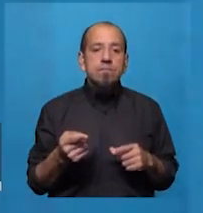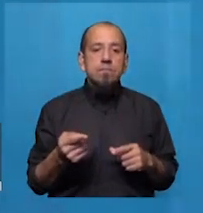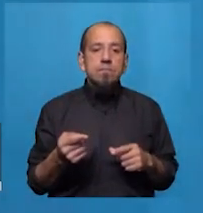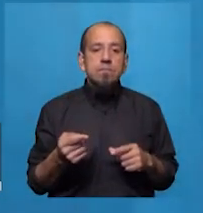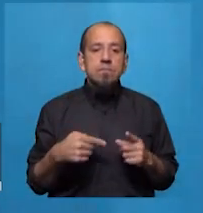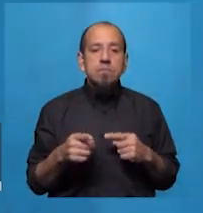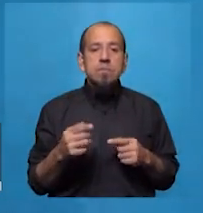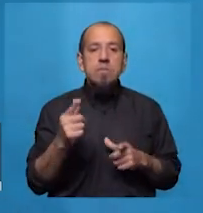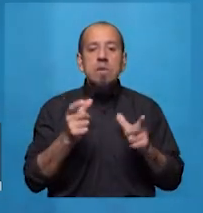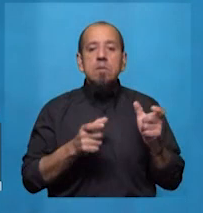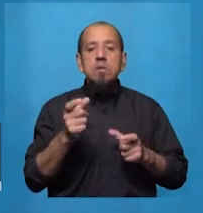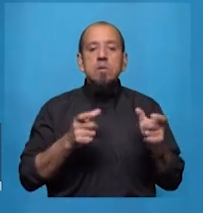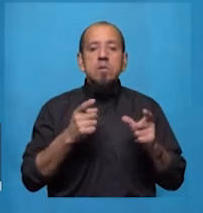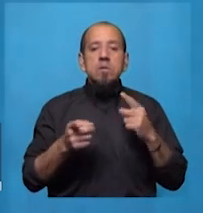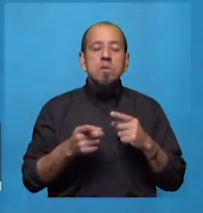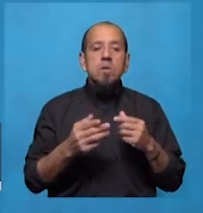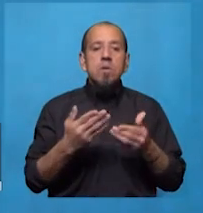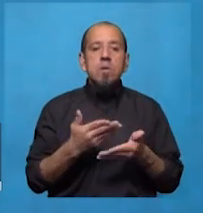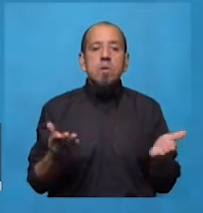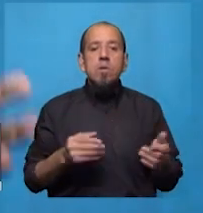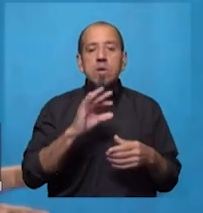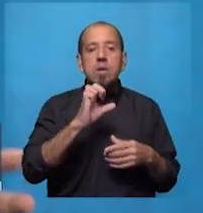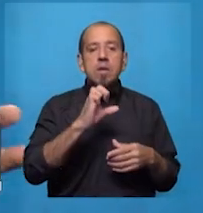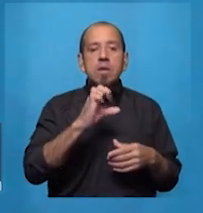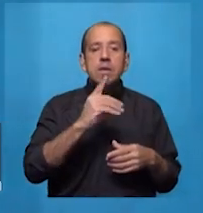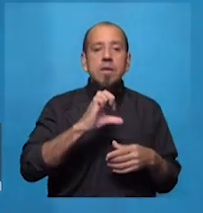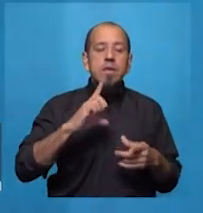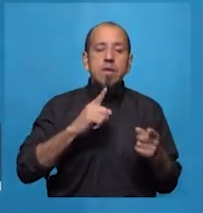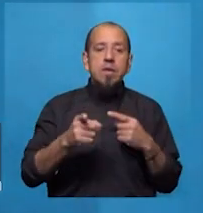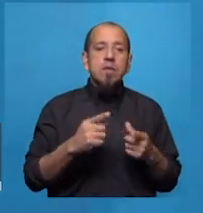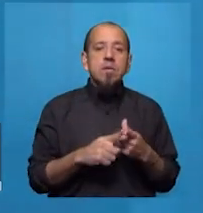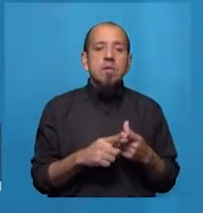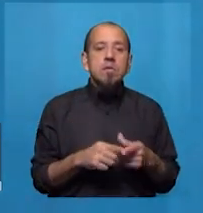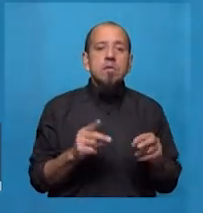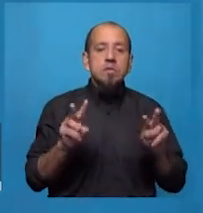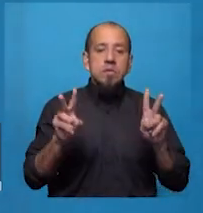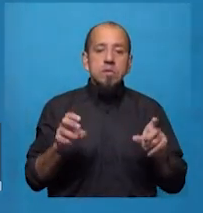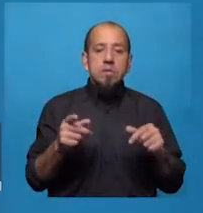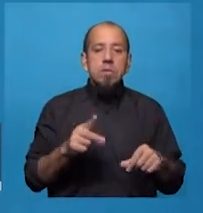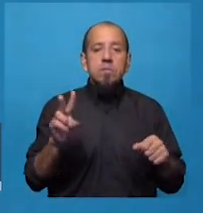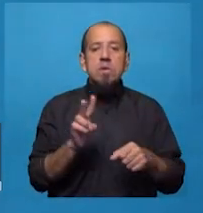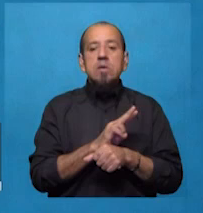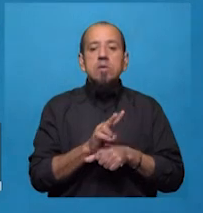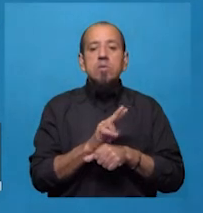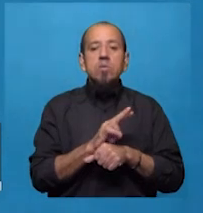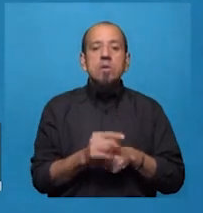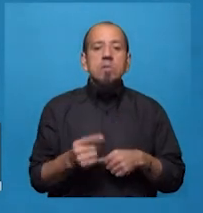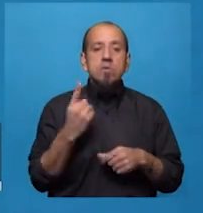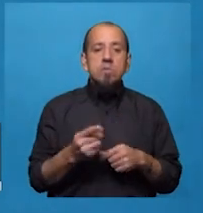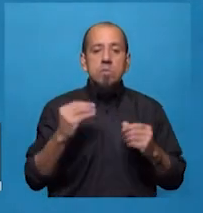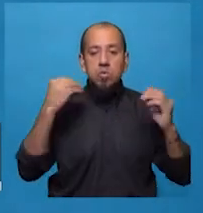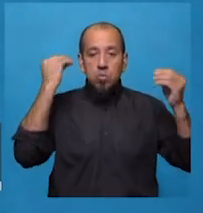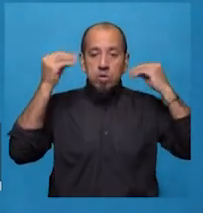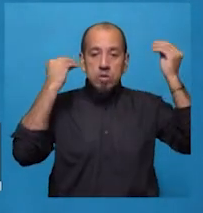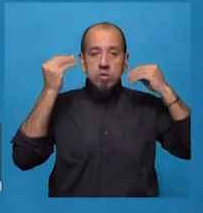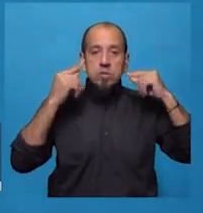vecinos que se juntan con un concejal con un edil con un dirigente local el tema seguridad es el principal tema de preocupación hoy